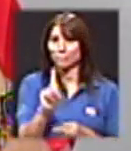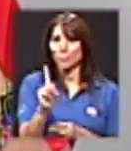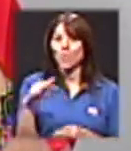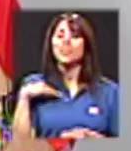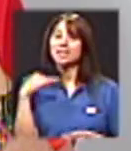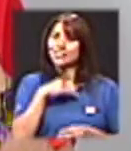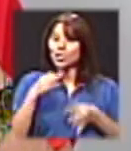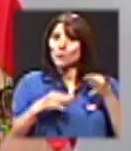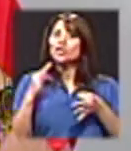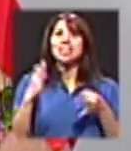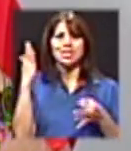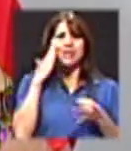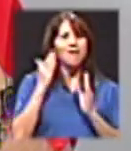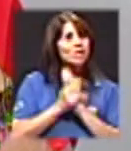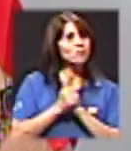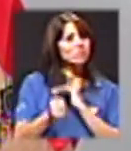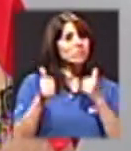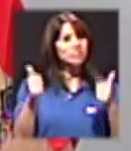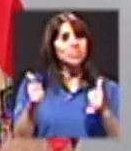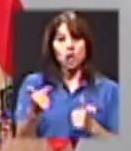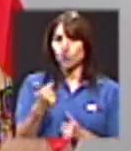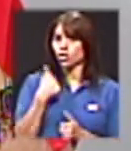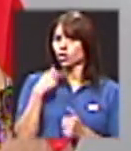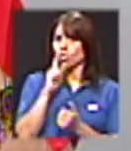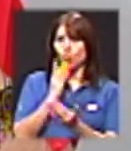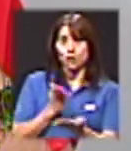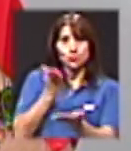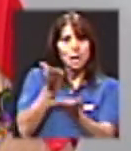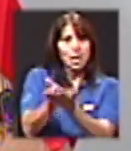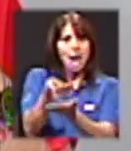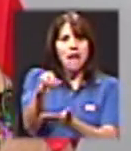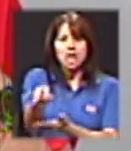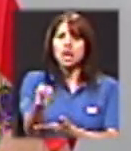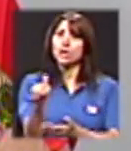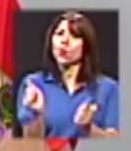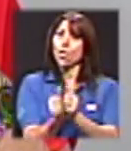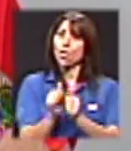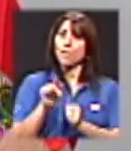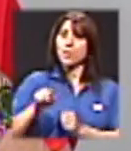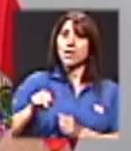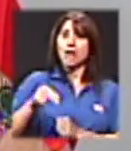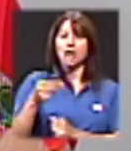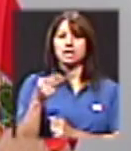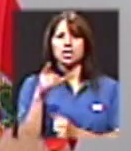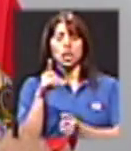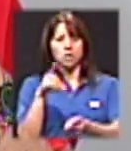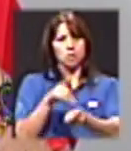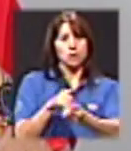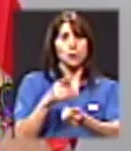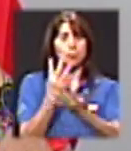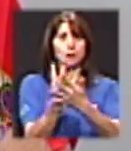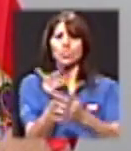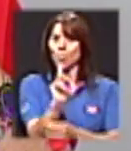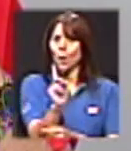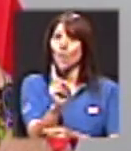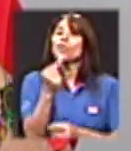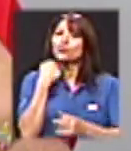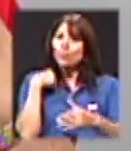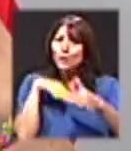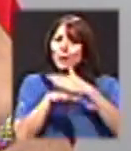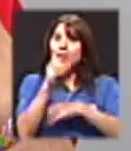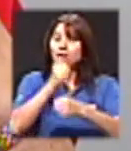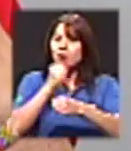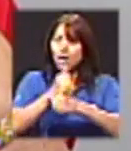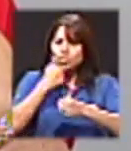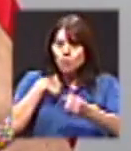no llegué ahí siendo la doctorada en cárceles, ni mucho menos, ¿no? Yo aprendí de los que estaban ahí y me decían cómo era la cosa, pero